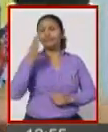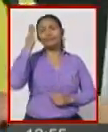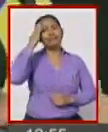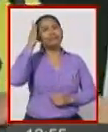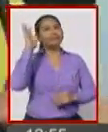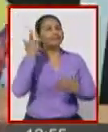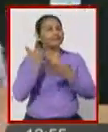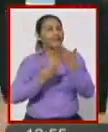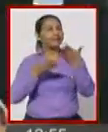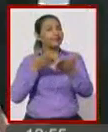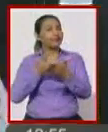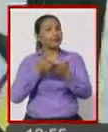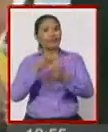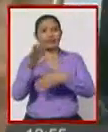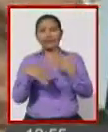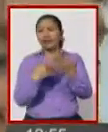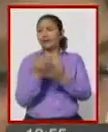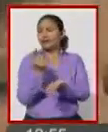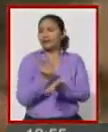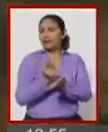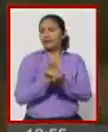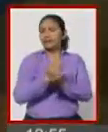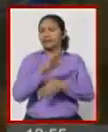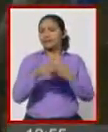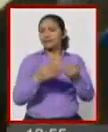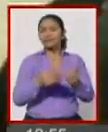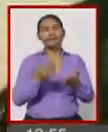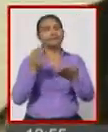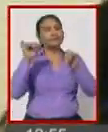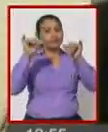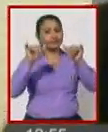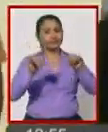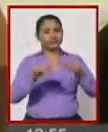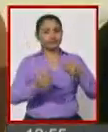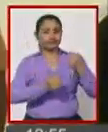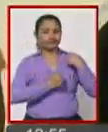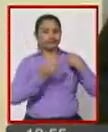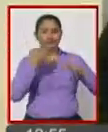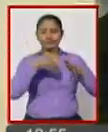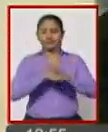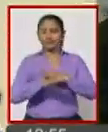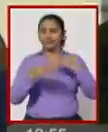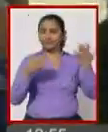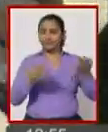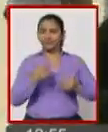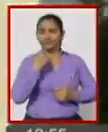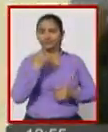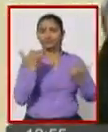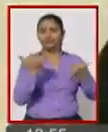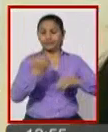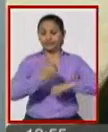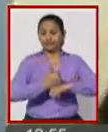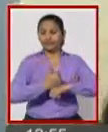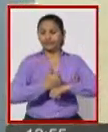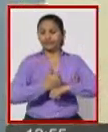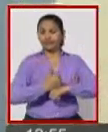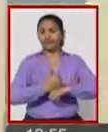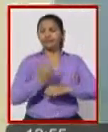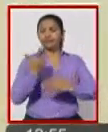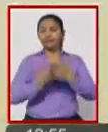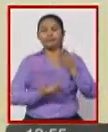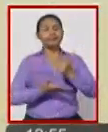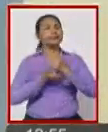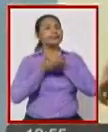qué? Nos amedrentan de ese modo, amenazándonos que nos vamos a quedar, que el ejército va a entrar ya. Ahora que estamos aquí tampoco nos dan